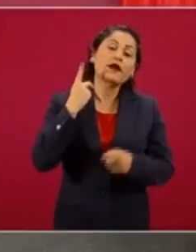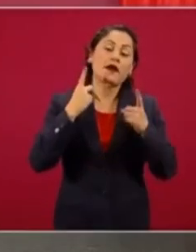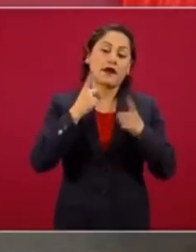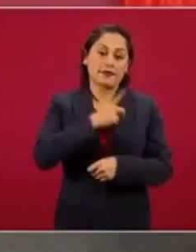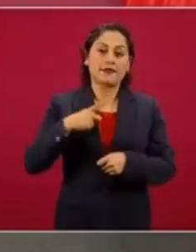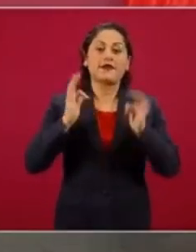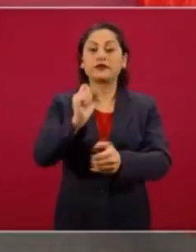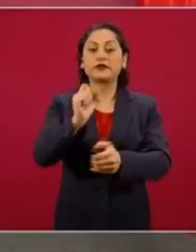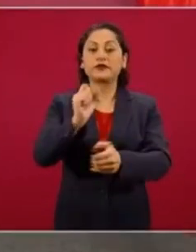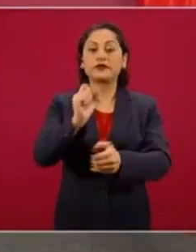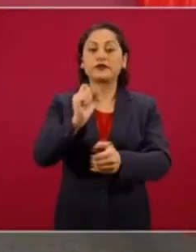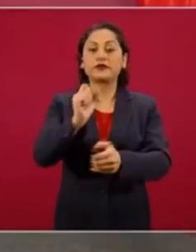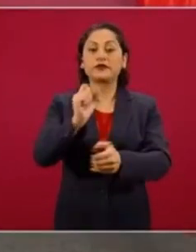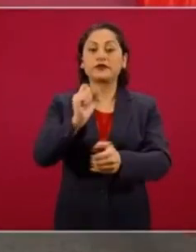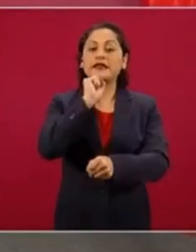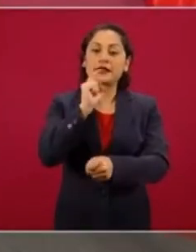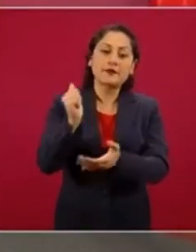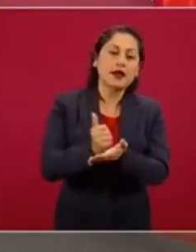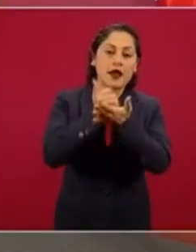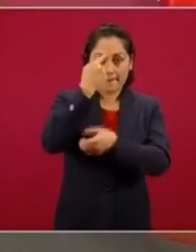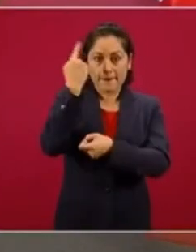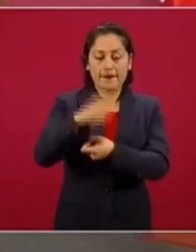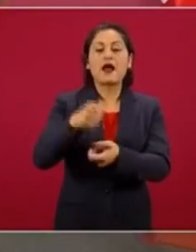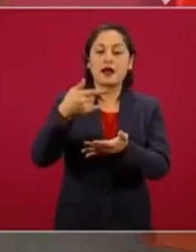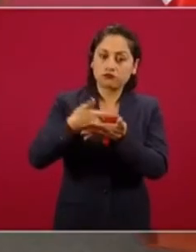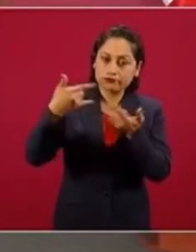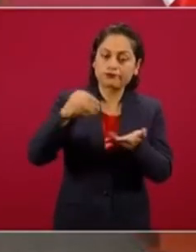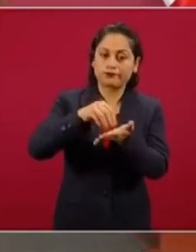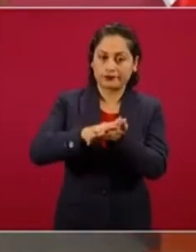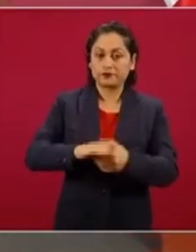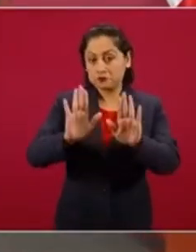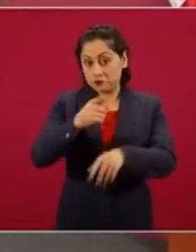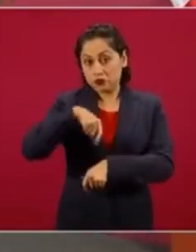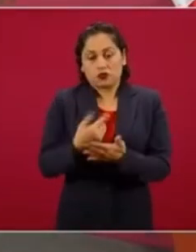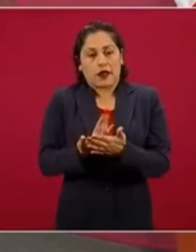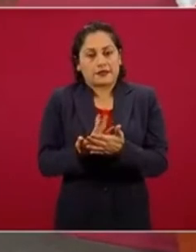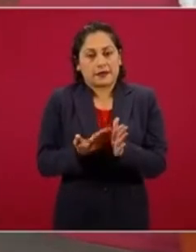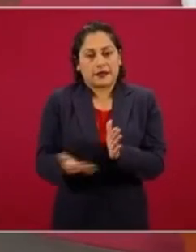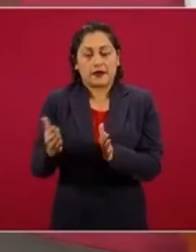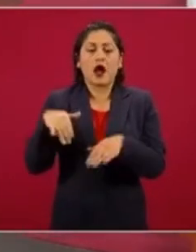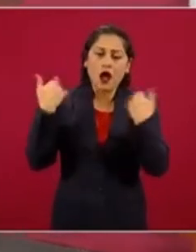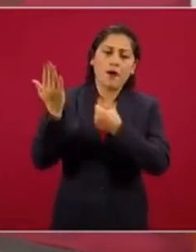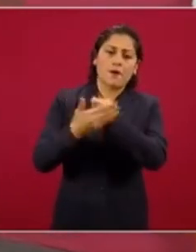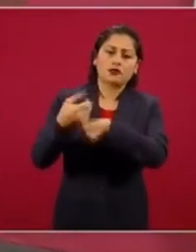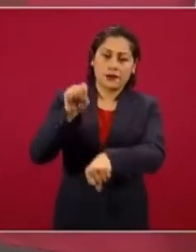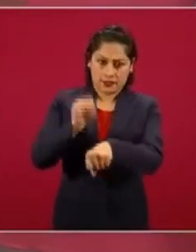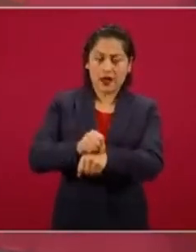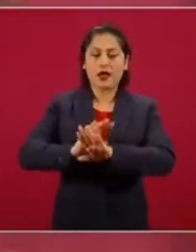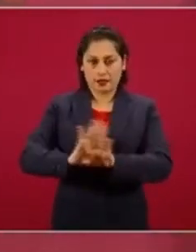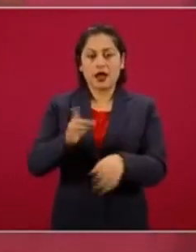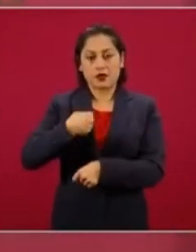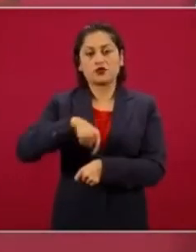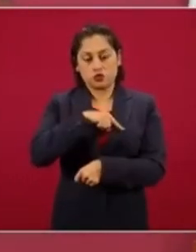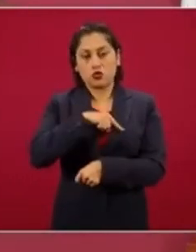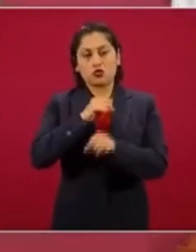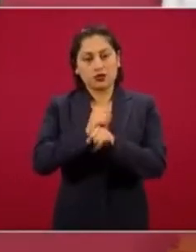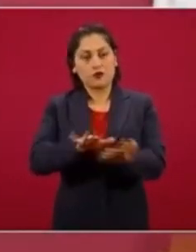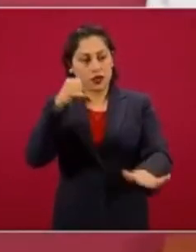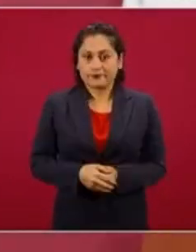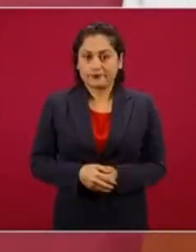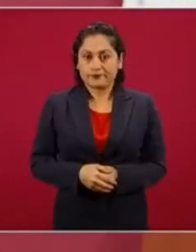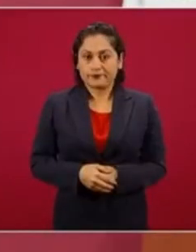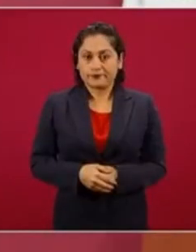es hacer historia. Entonces, vamos a esperar. Da la semana que viene, vamos a informar